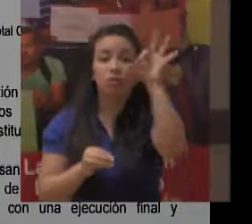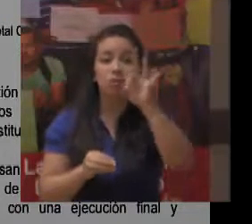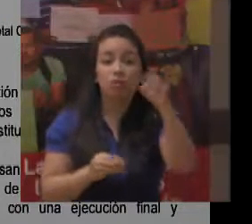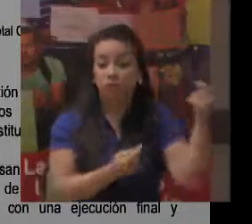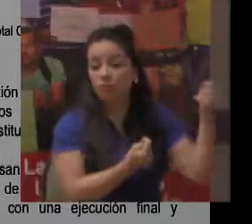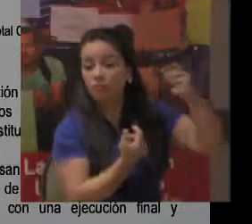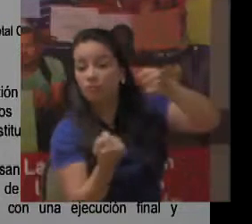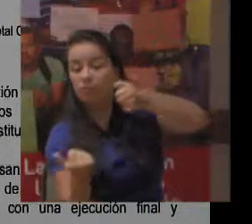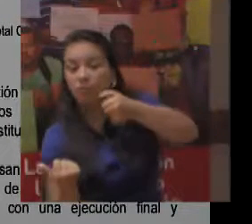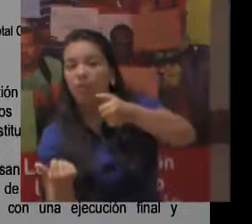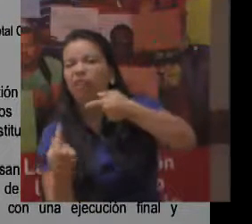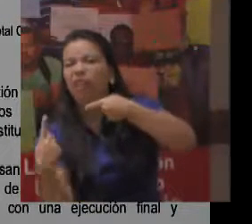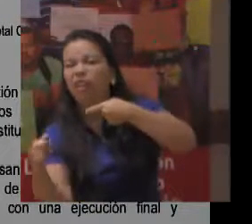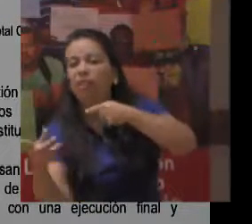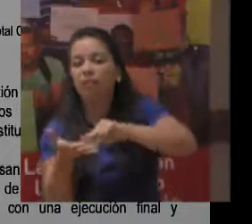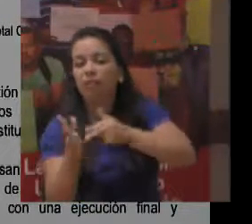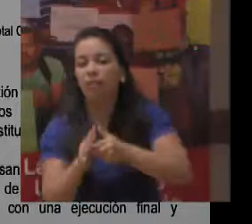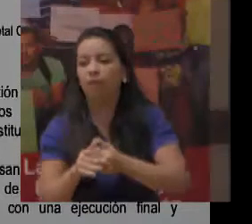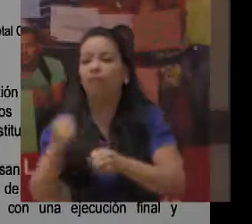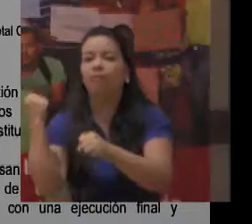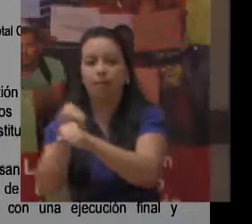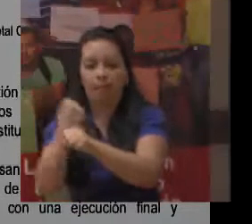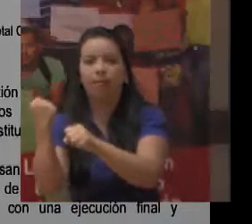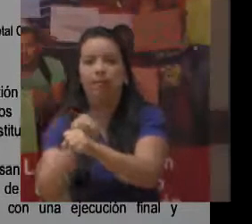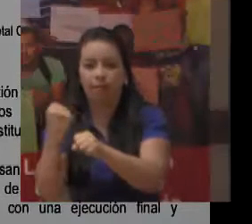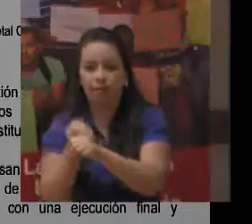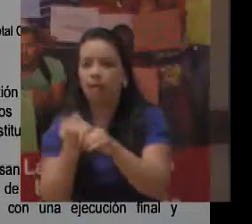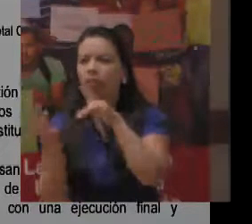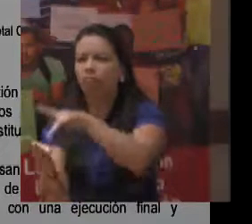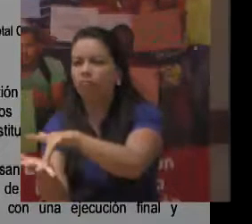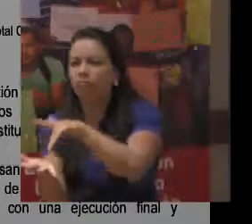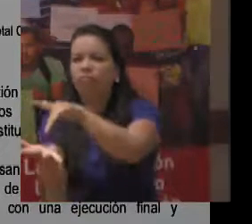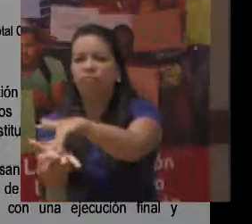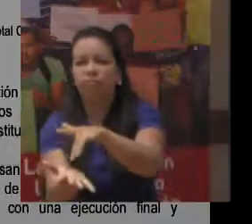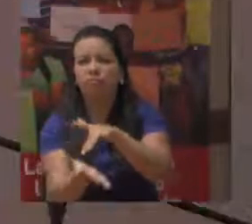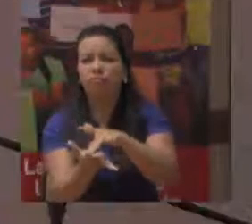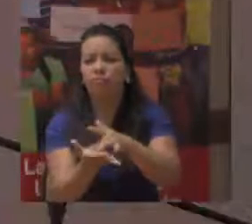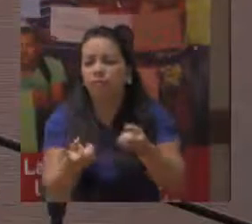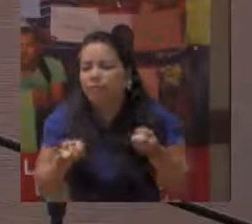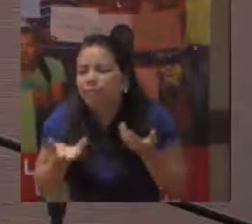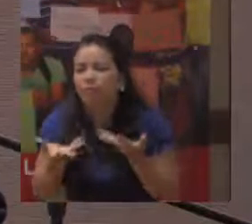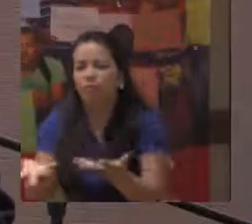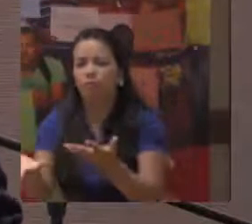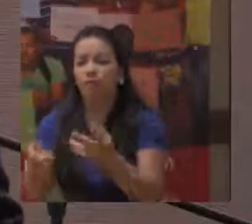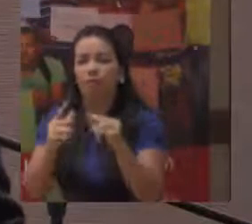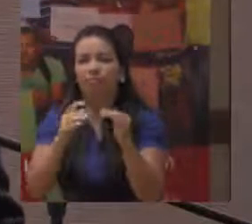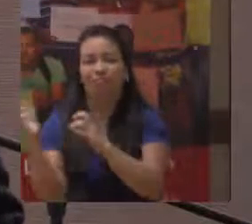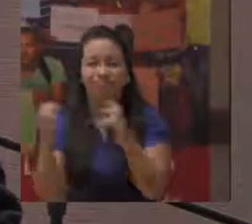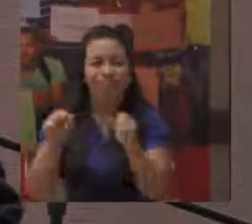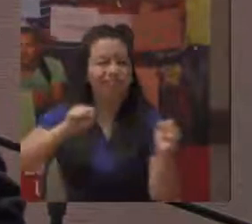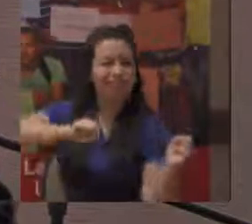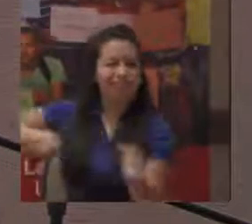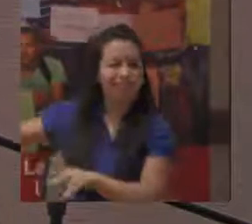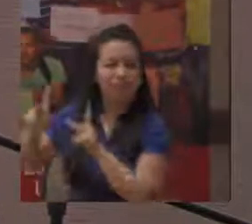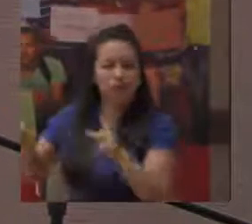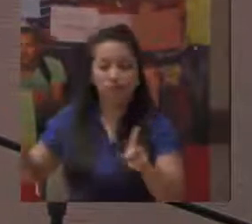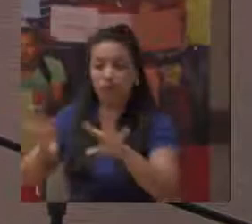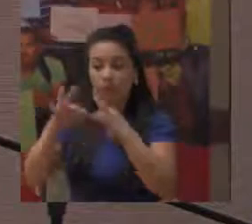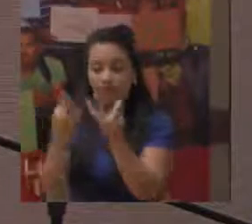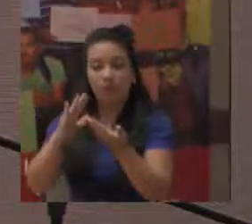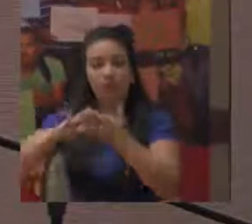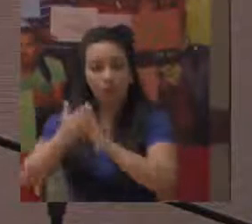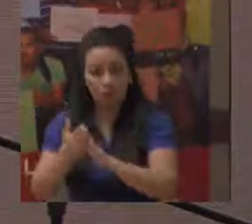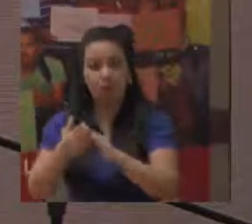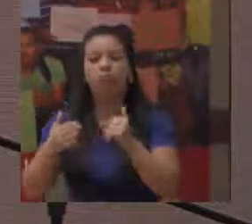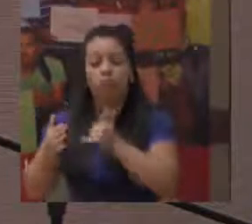a procesos de carácter misional, eso quiere decir de atención directa a la población desmovilizada, sus comunidades y sus familias.